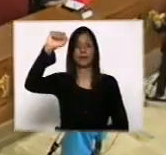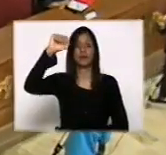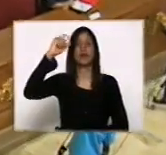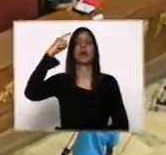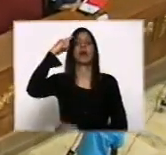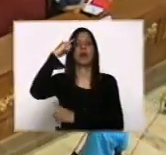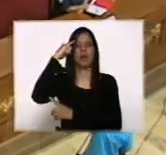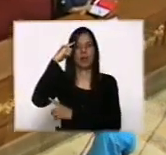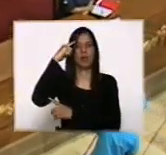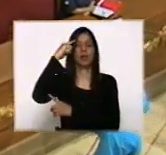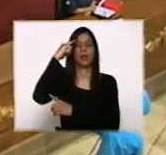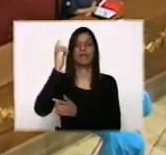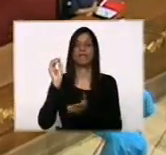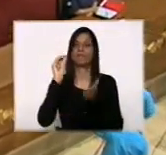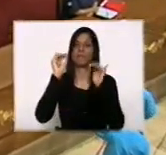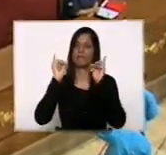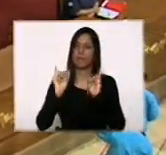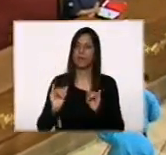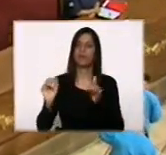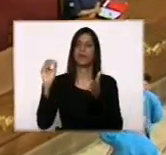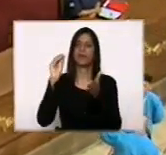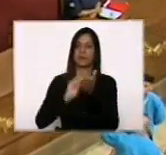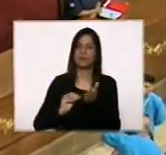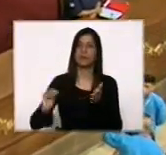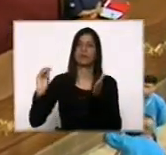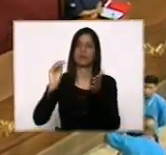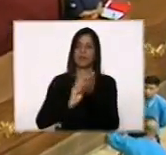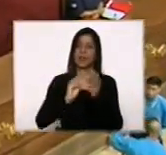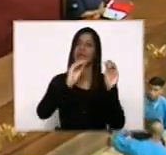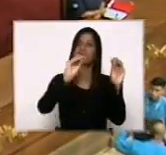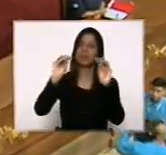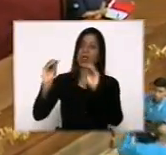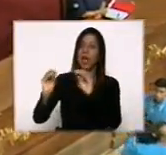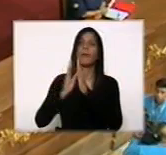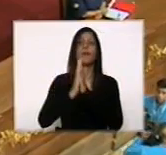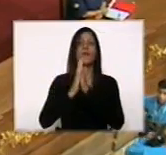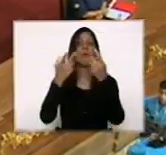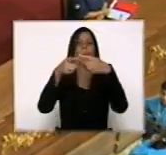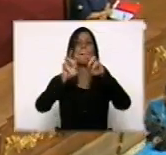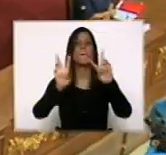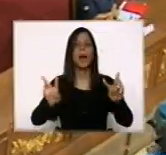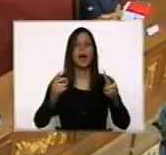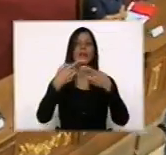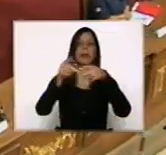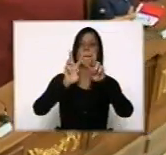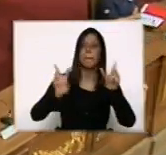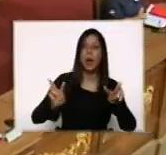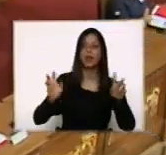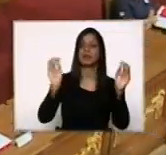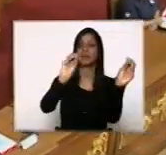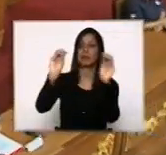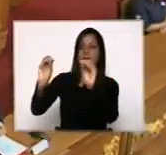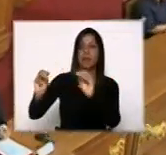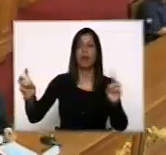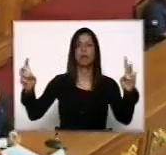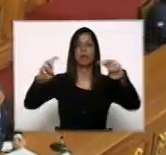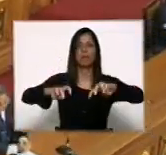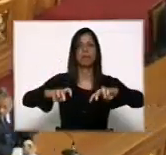venido insistiendo en la convocatoria de un gran diálogo nacional, un diálogo